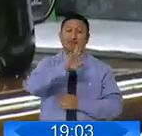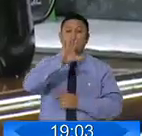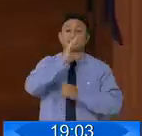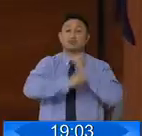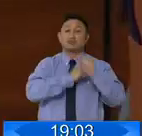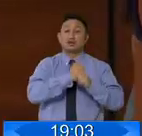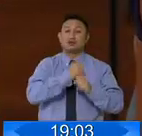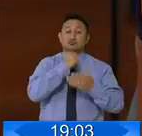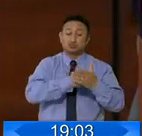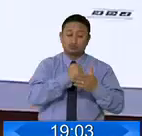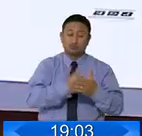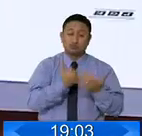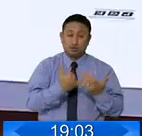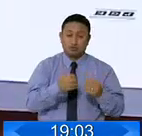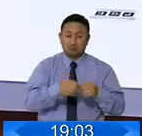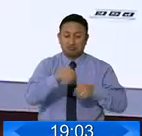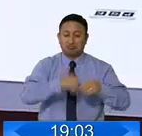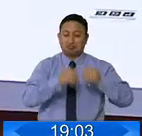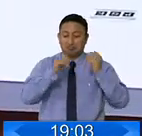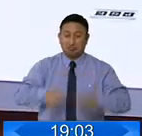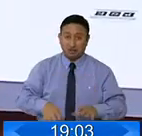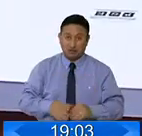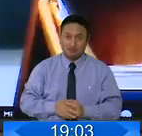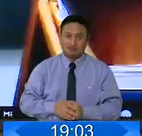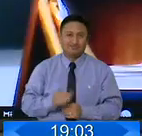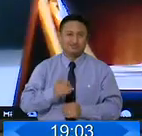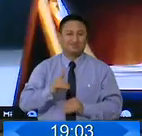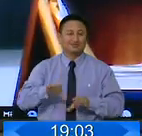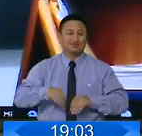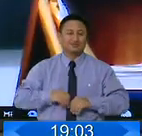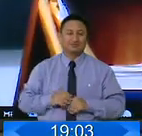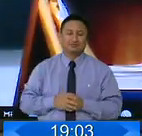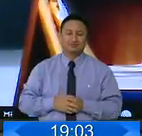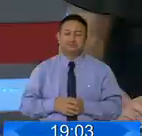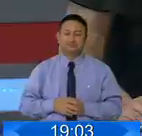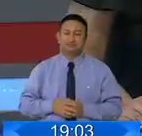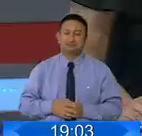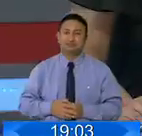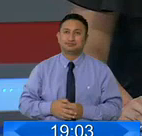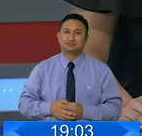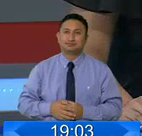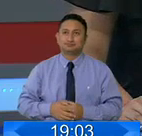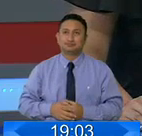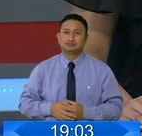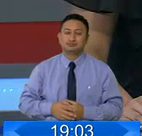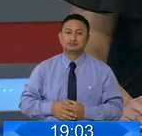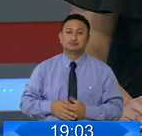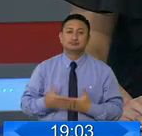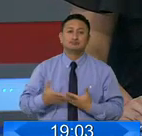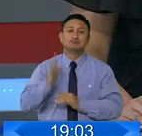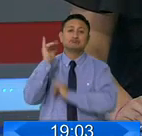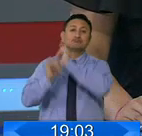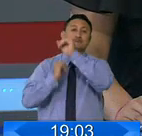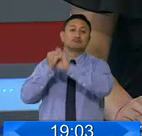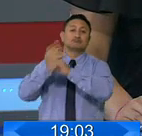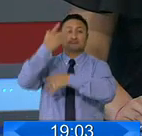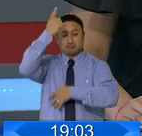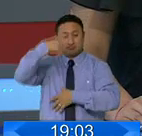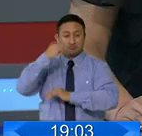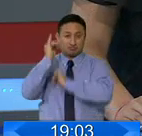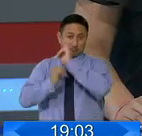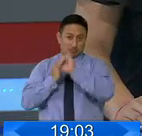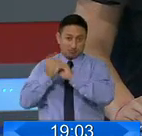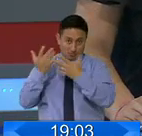de lucha sean borrados con este fallo. Informo Javier Gallo. Con el laudo internacional en el caso Chevron